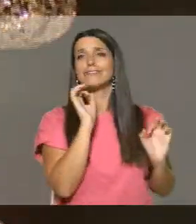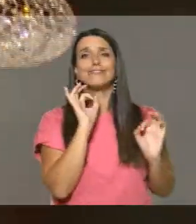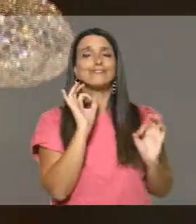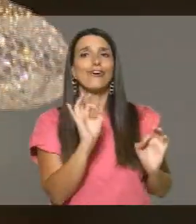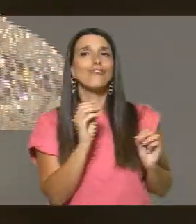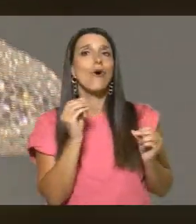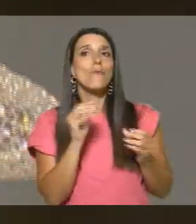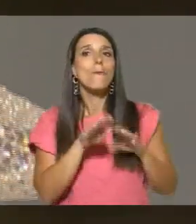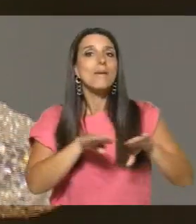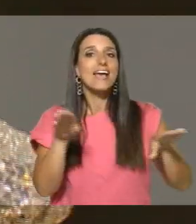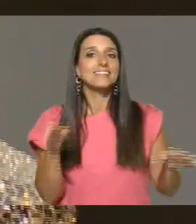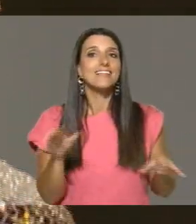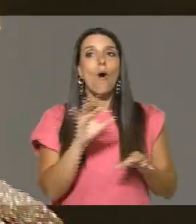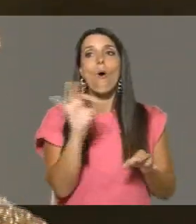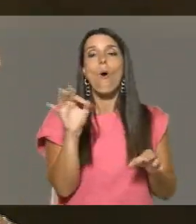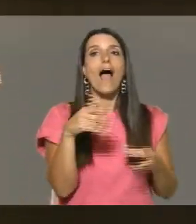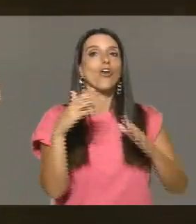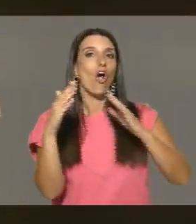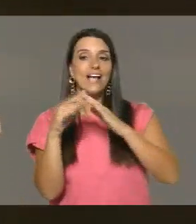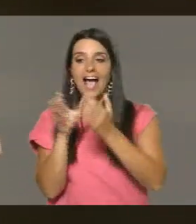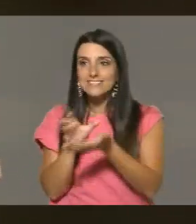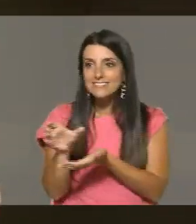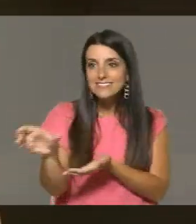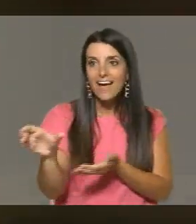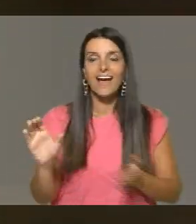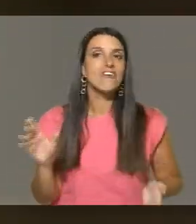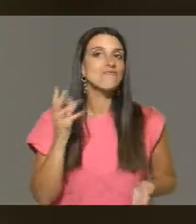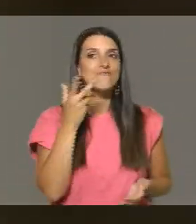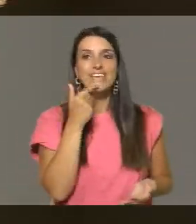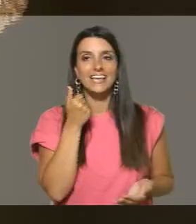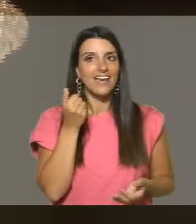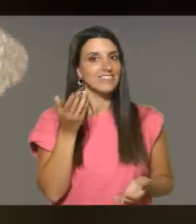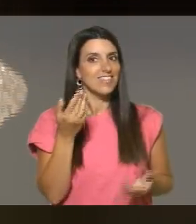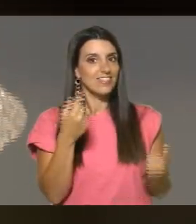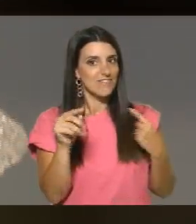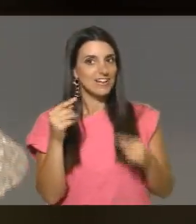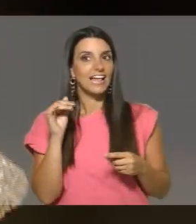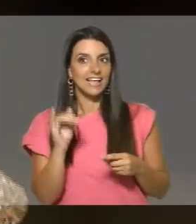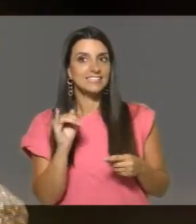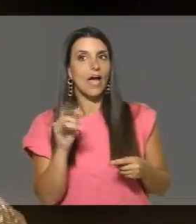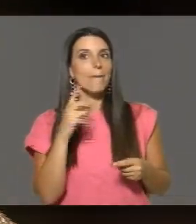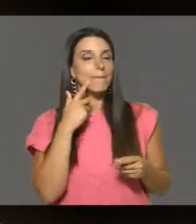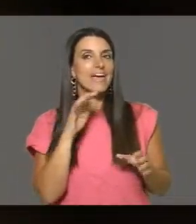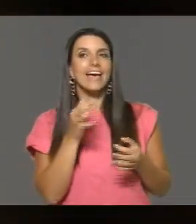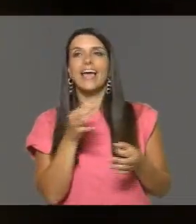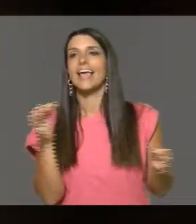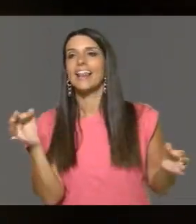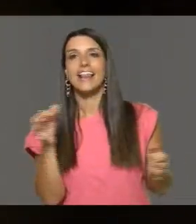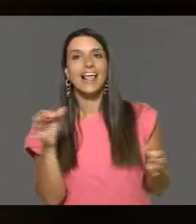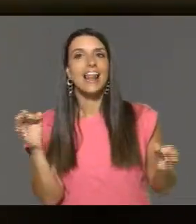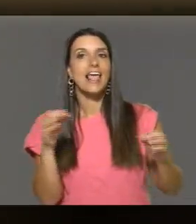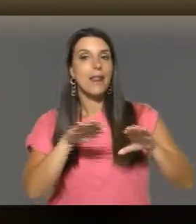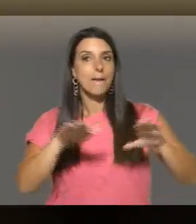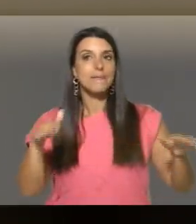poner quizás en una mesa o en algún sector de la casa, ¿no? Es muy amplia la variedad. Es muy amplia y a mí me parece que queda genial en la mesa